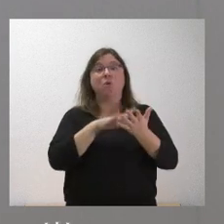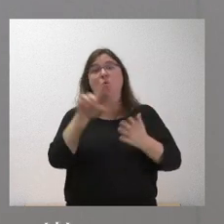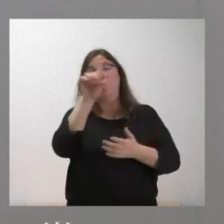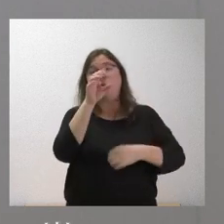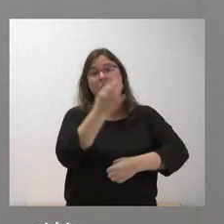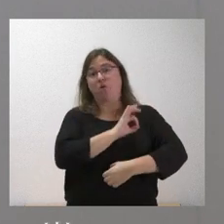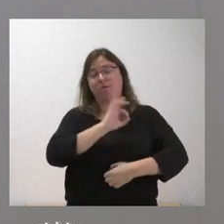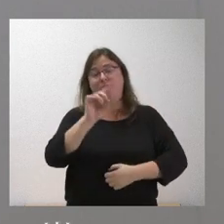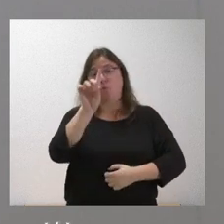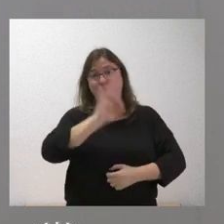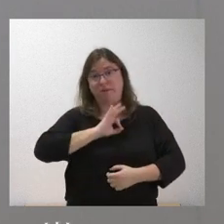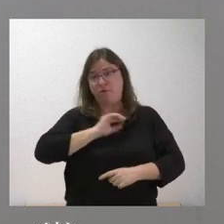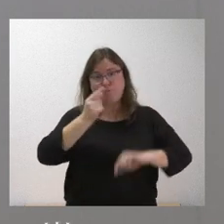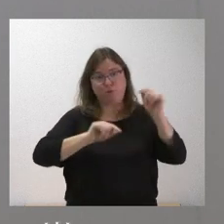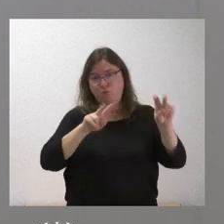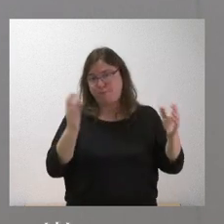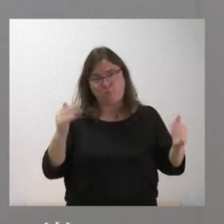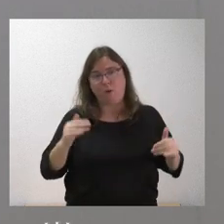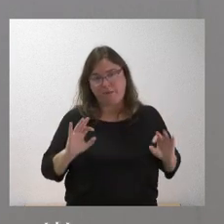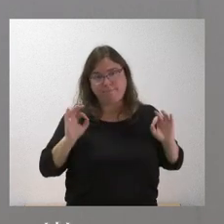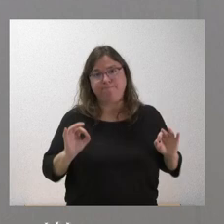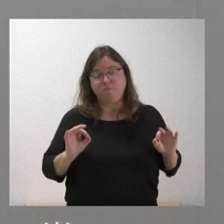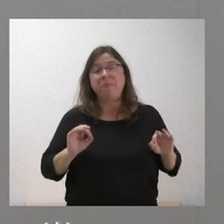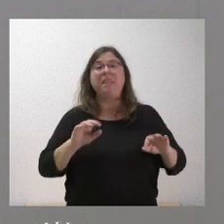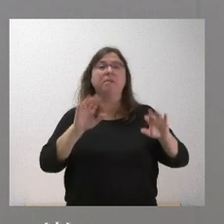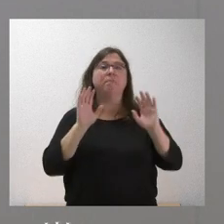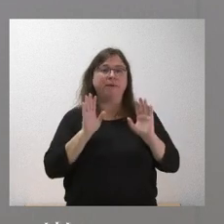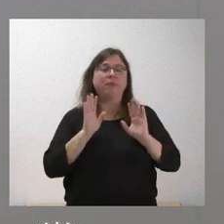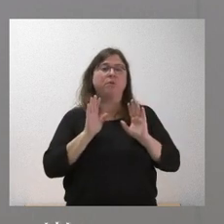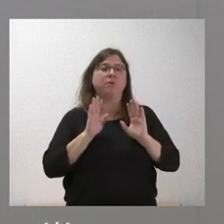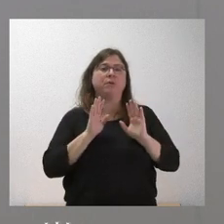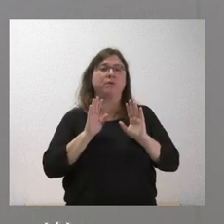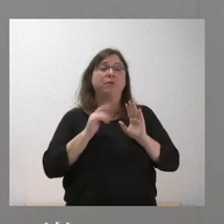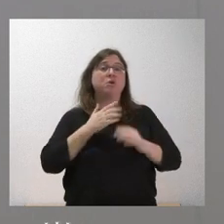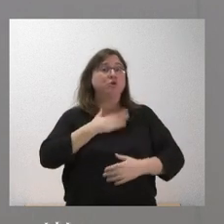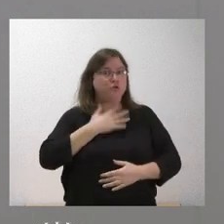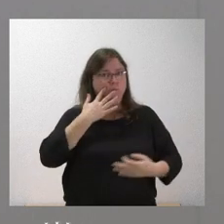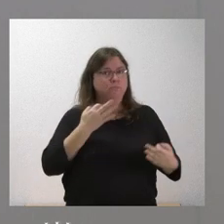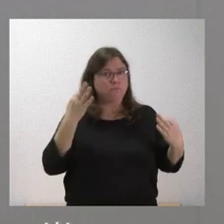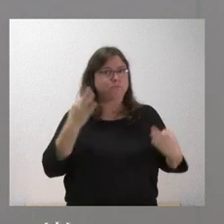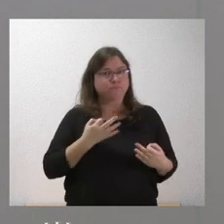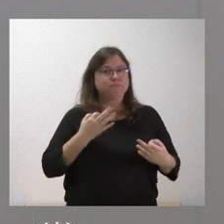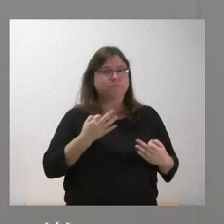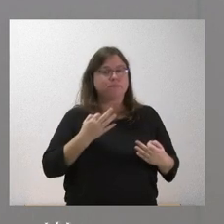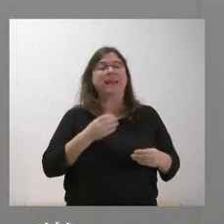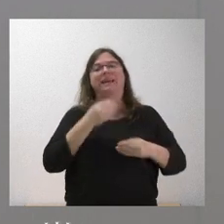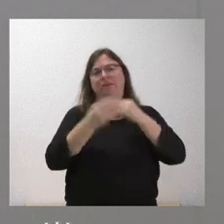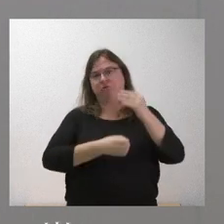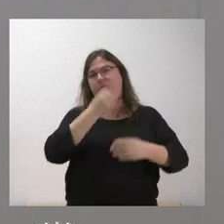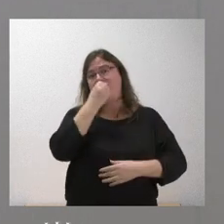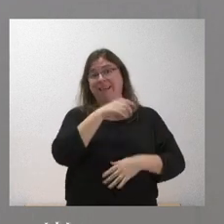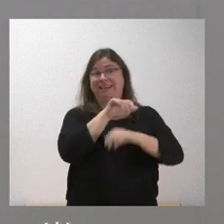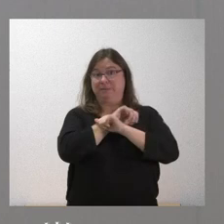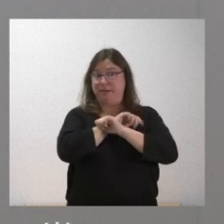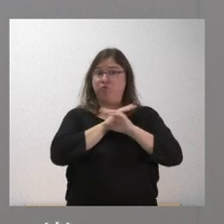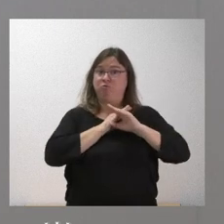no va a haber nuevo presupuesto en vigor Pero también es cierto que yo estoy convencido de que hemos hecho bien esperando el tiempo